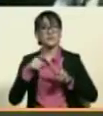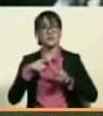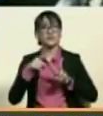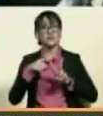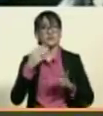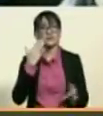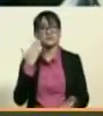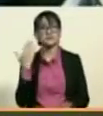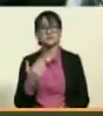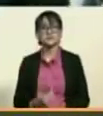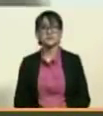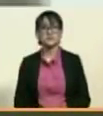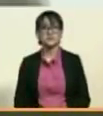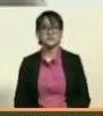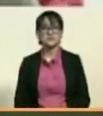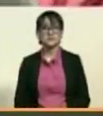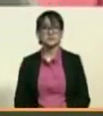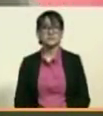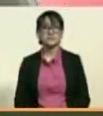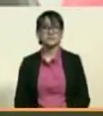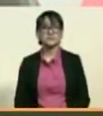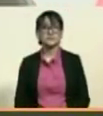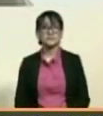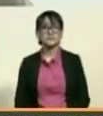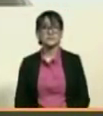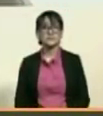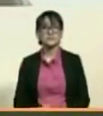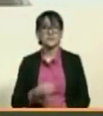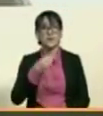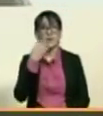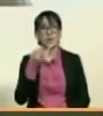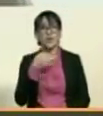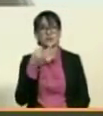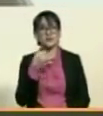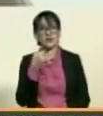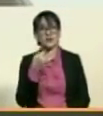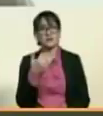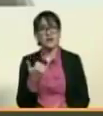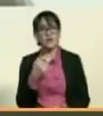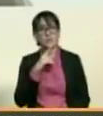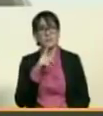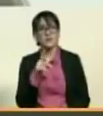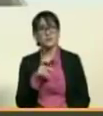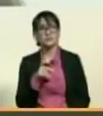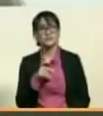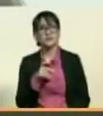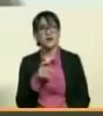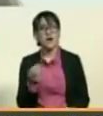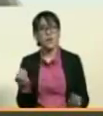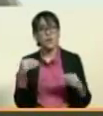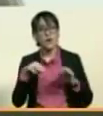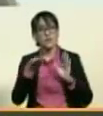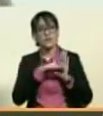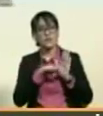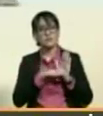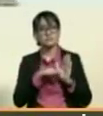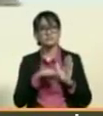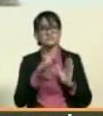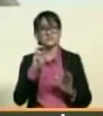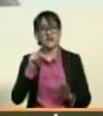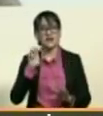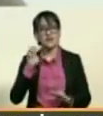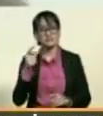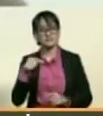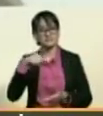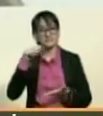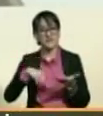de Televisión. Muy buenas tardes, presidente. La pregunta es la siguiente. ¿Considera que el acuerdo de garantías electorales firmado el